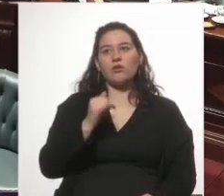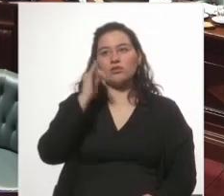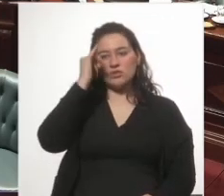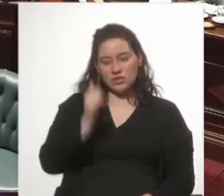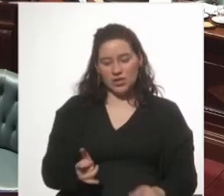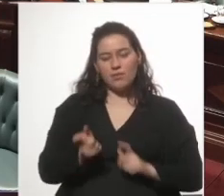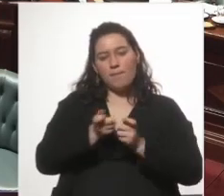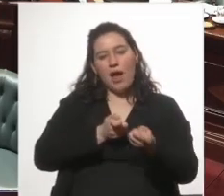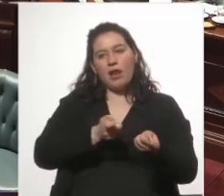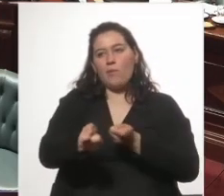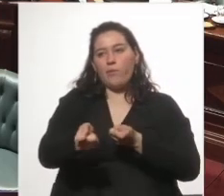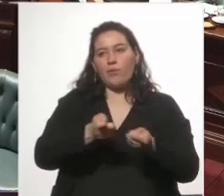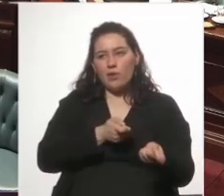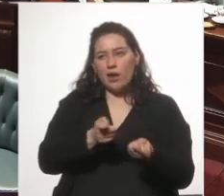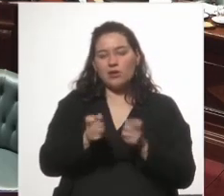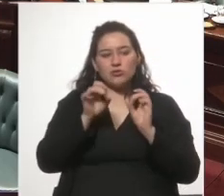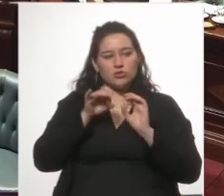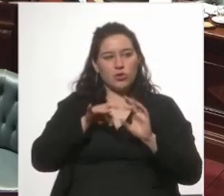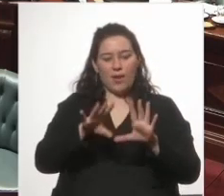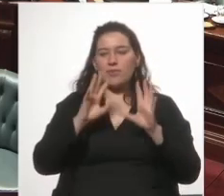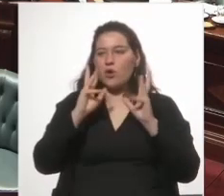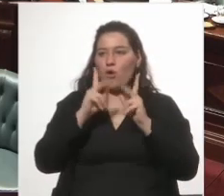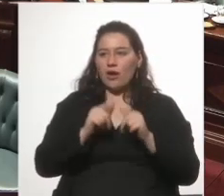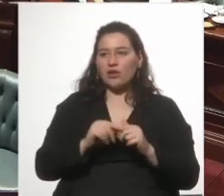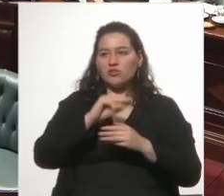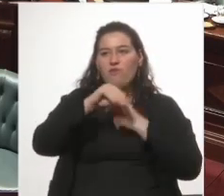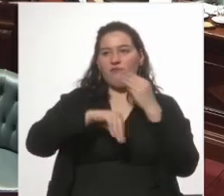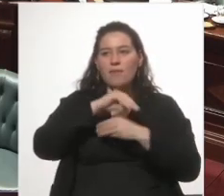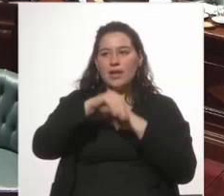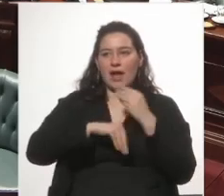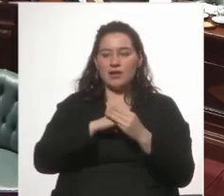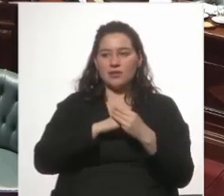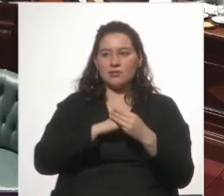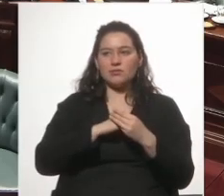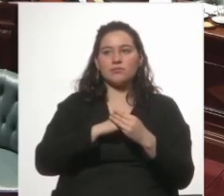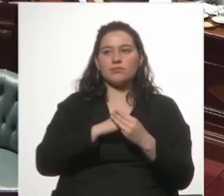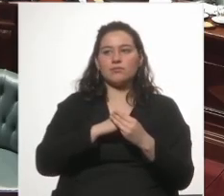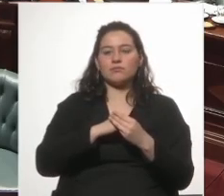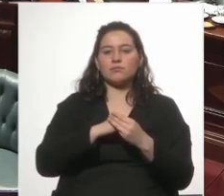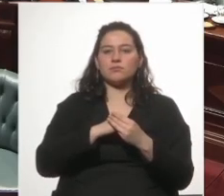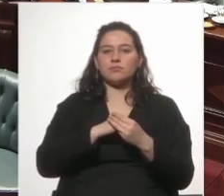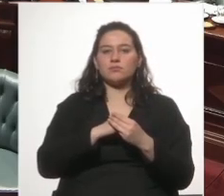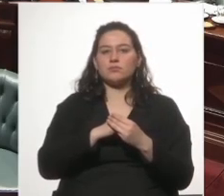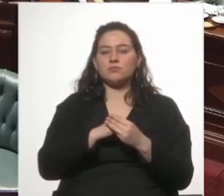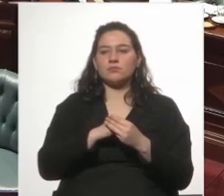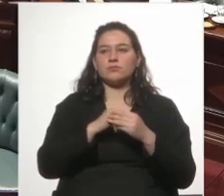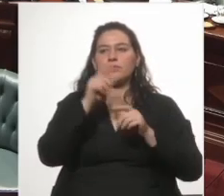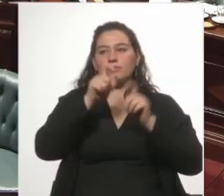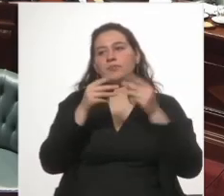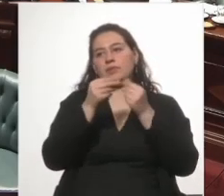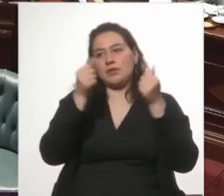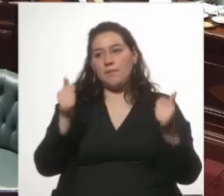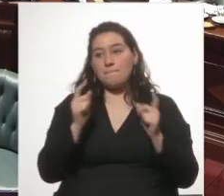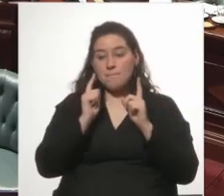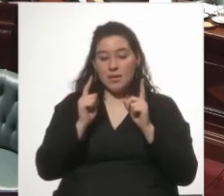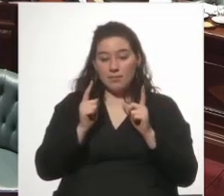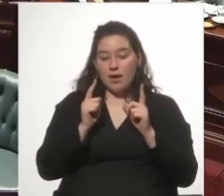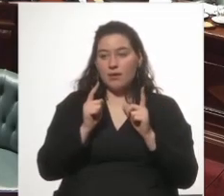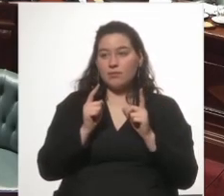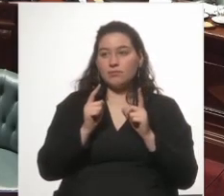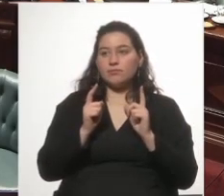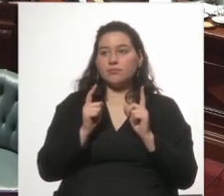sí, excluyendo únicamente a la organización de familiares de semejante calificación. La misma protagonista